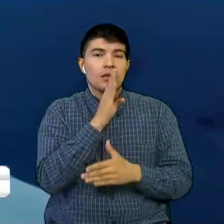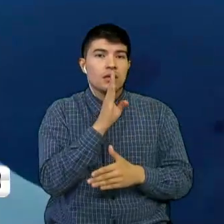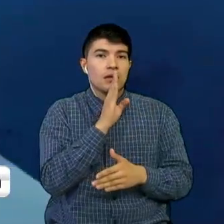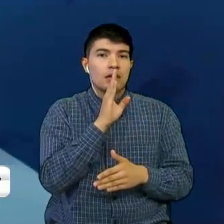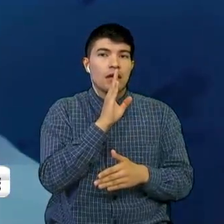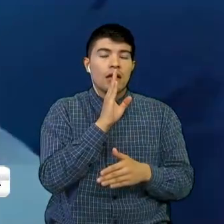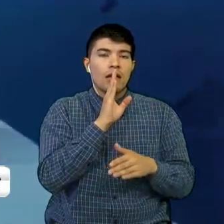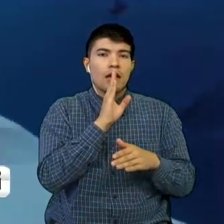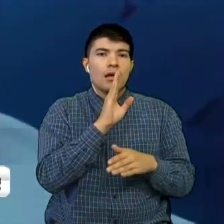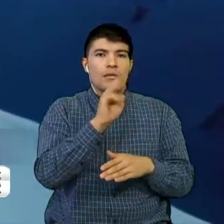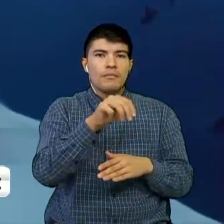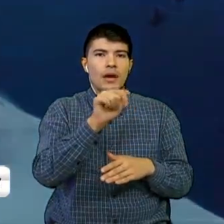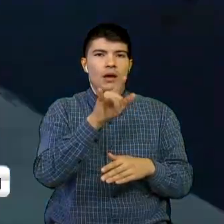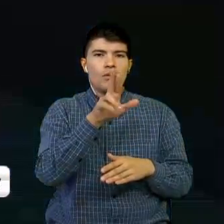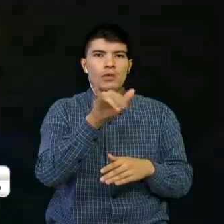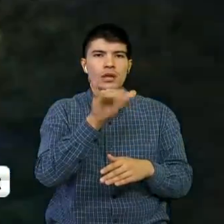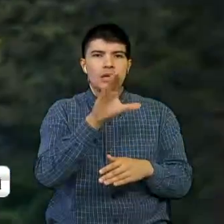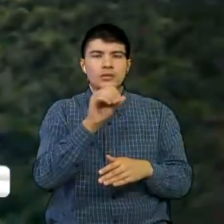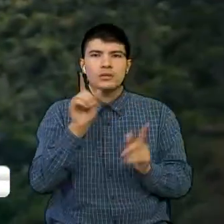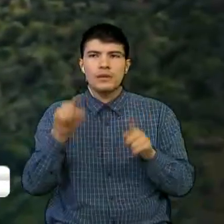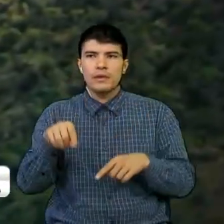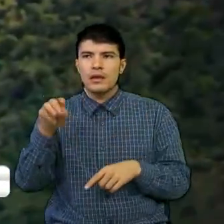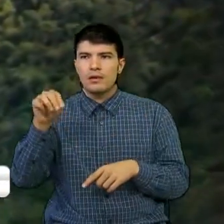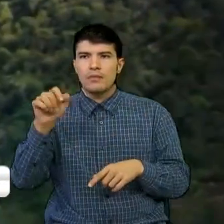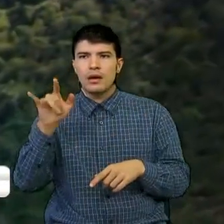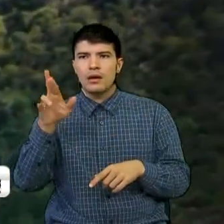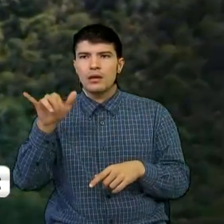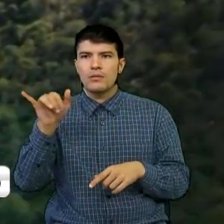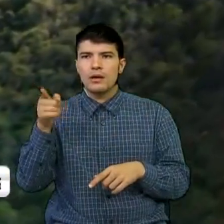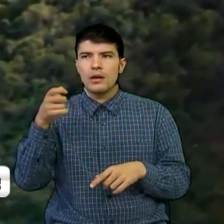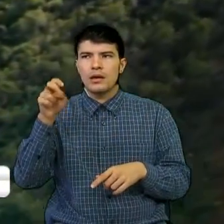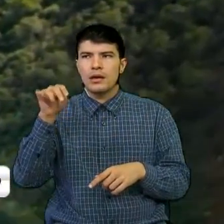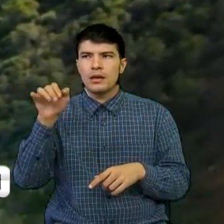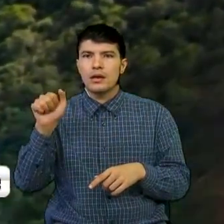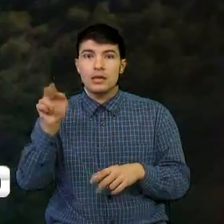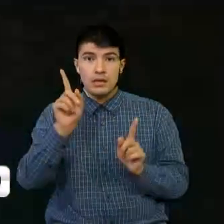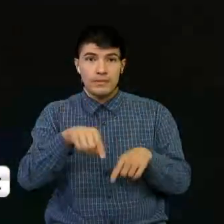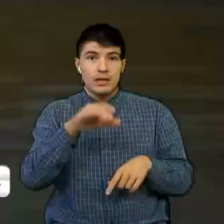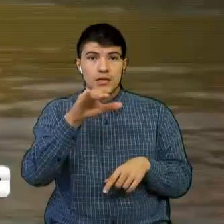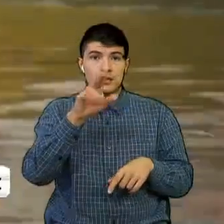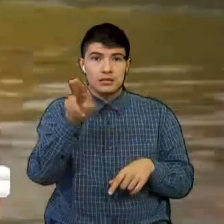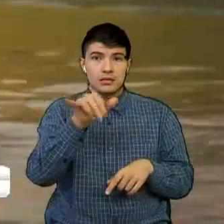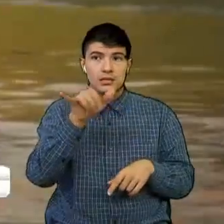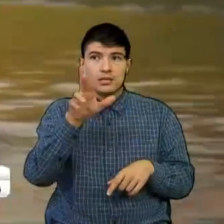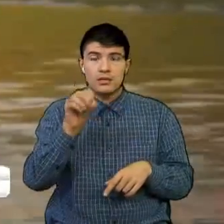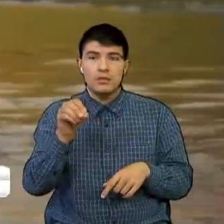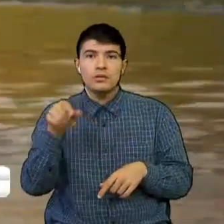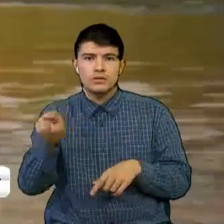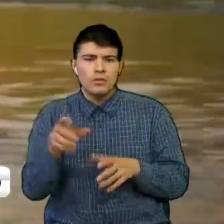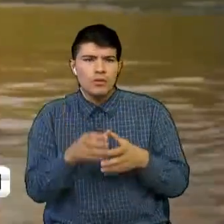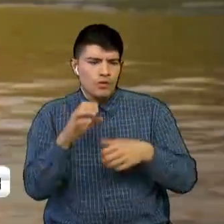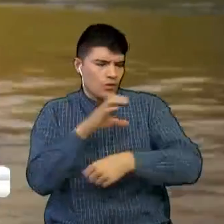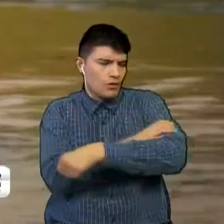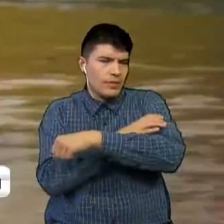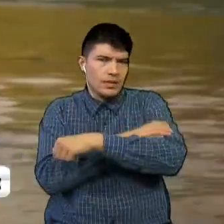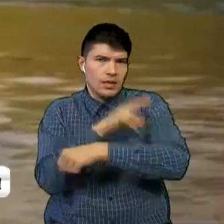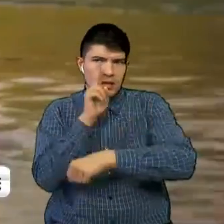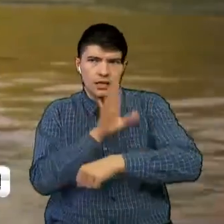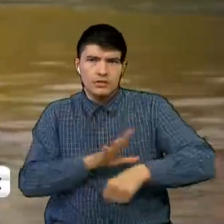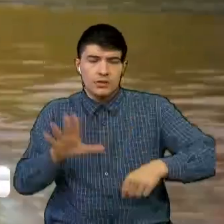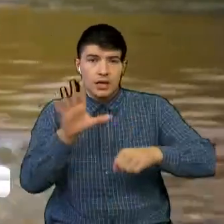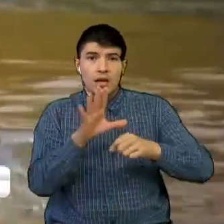Aguilar Hurtado y los representantes María Eugenia Triana y Ciro Fernández, donde se contempla la creación de un Comité Nacional de